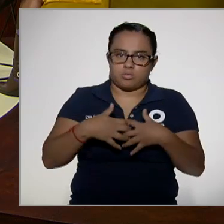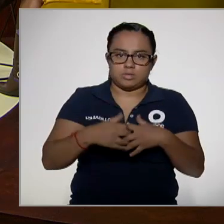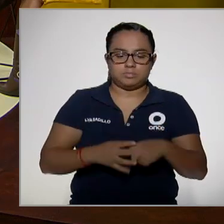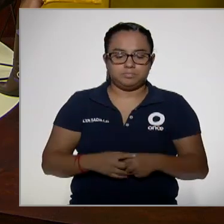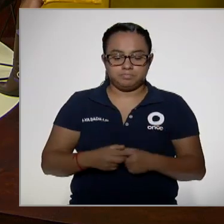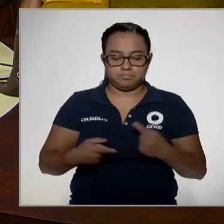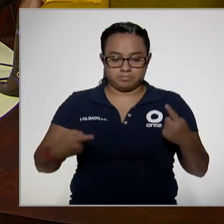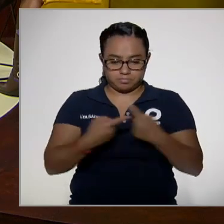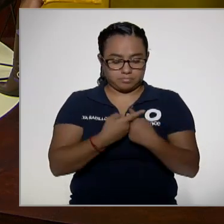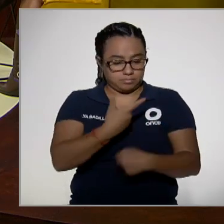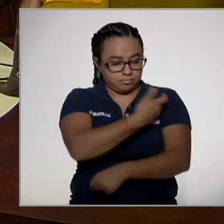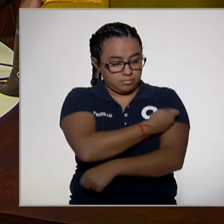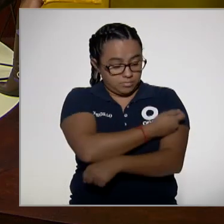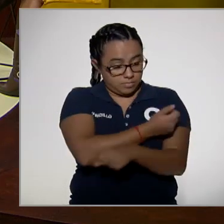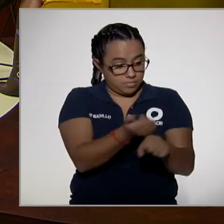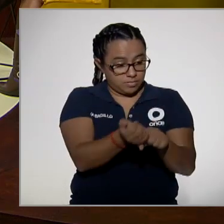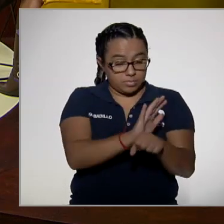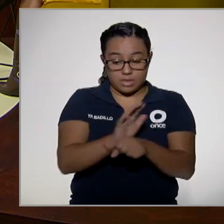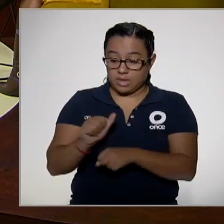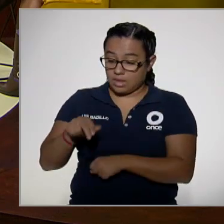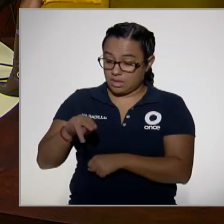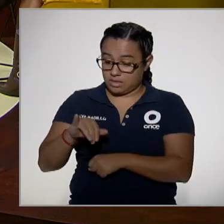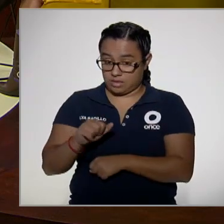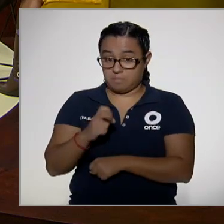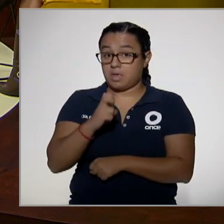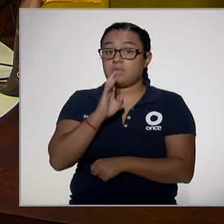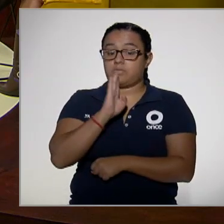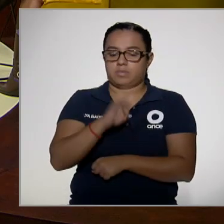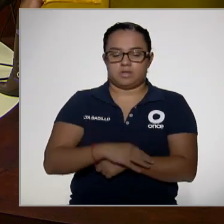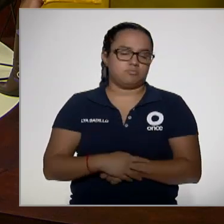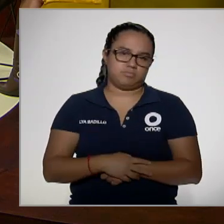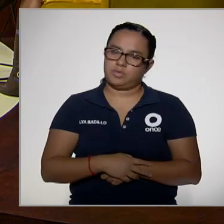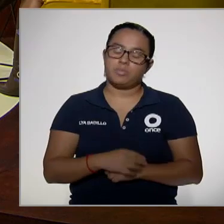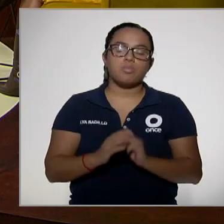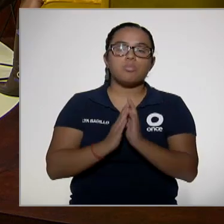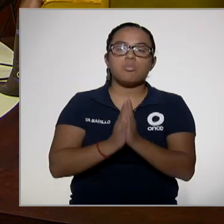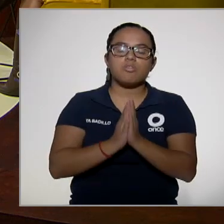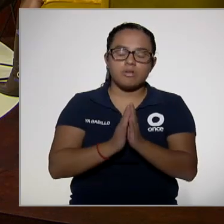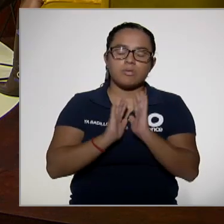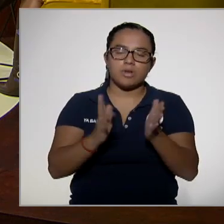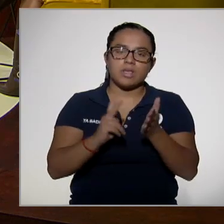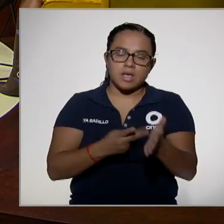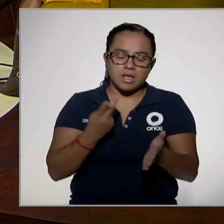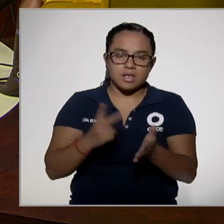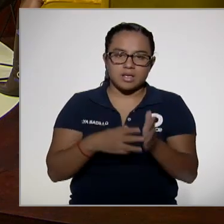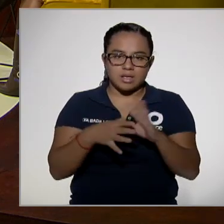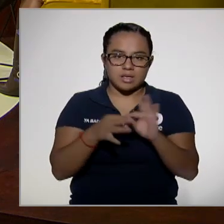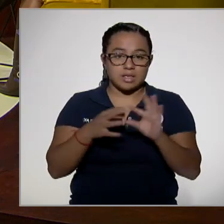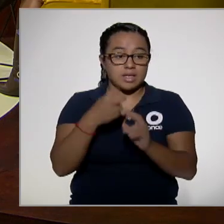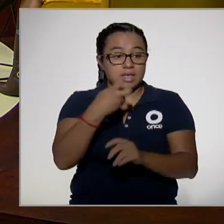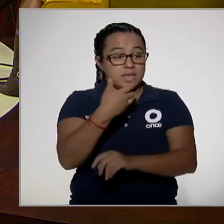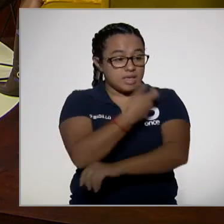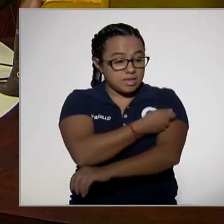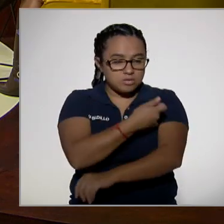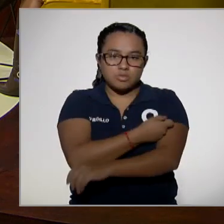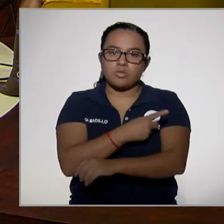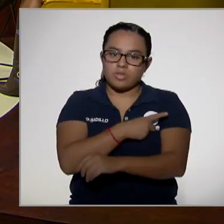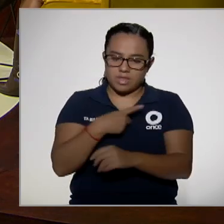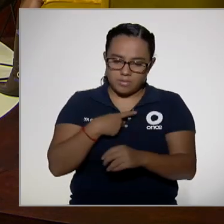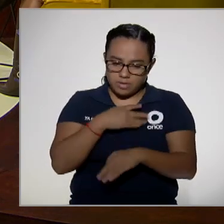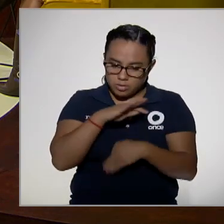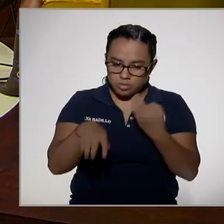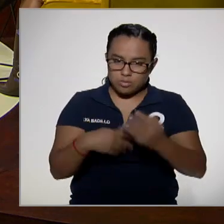contraindicada la vacuna del comit si tengo anemia no por favor hemos hablado nada en contraindicación de la vacuna ojalá nos podamos vacunar